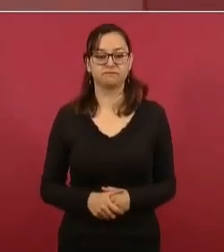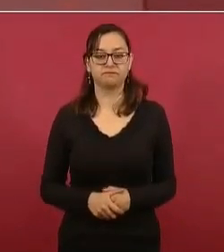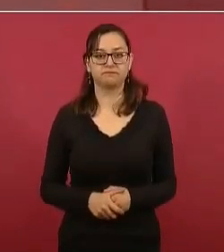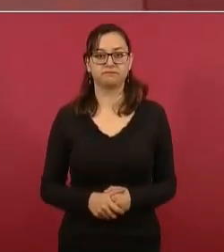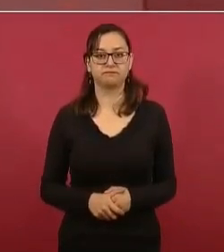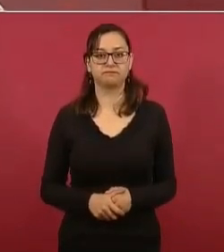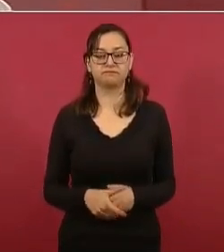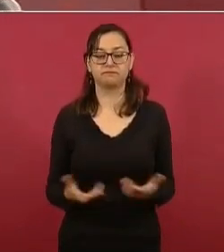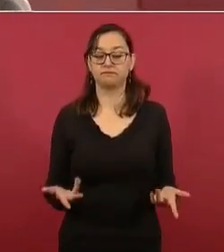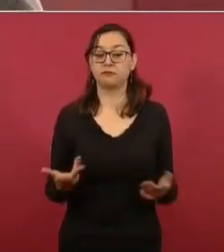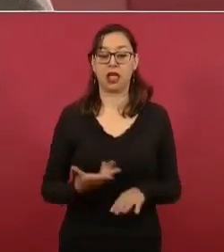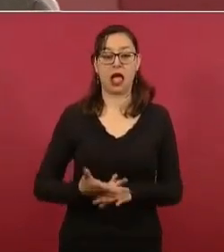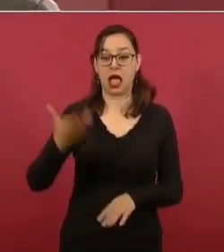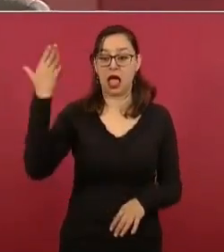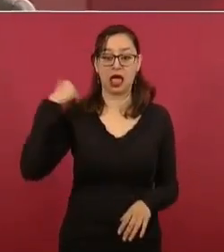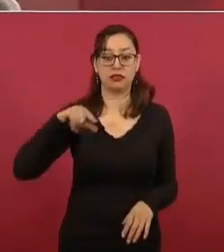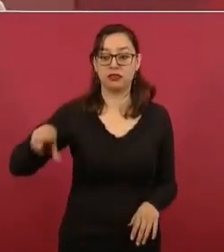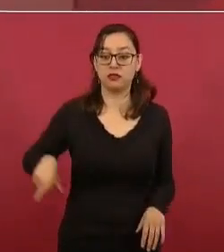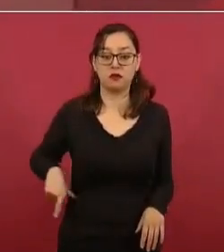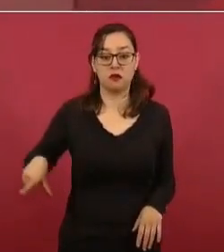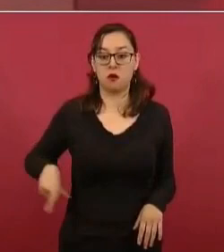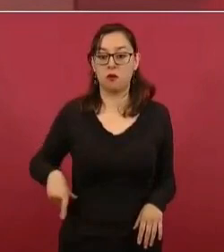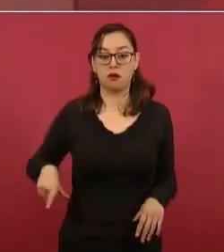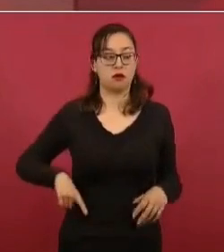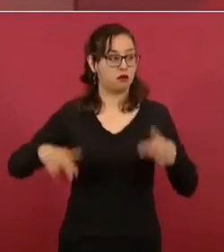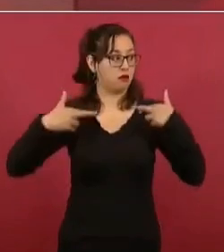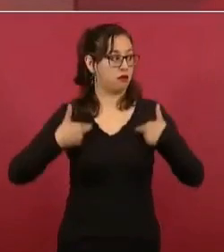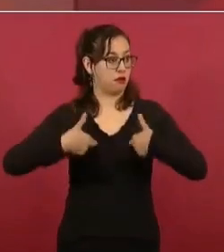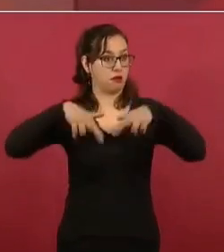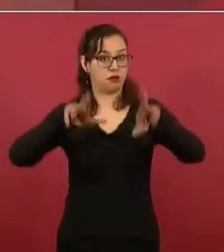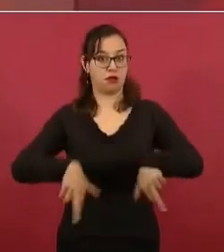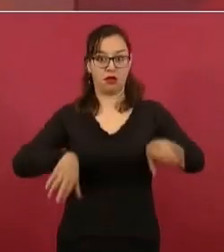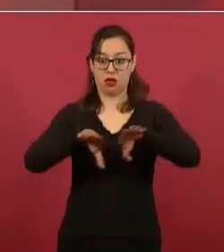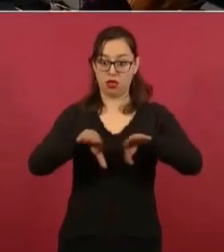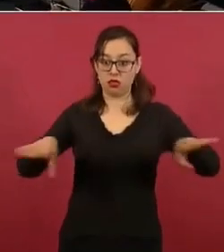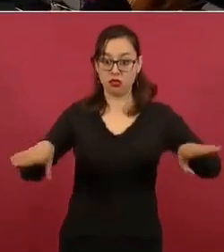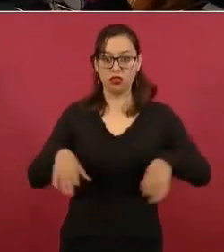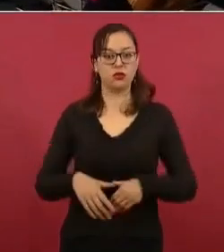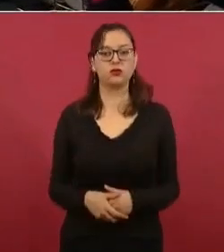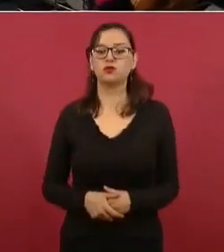Era un gobierno oligarca,